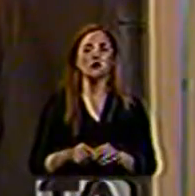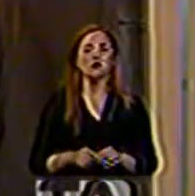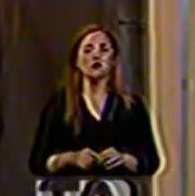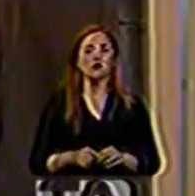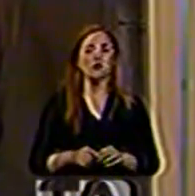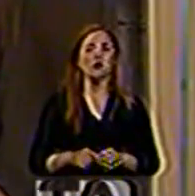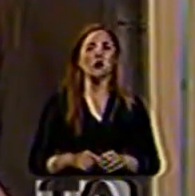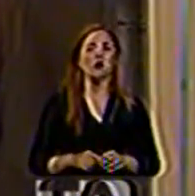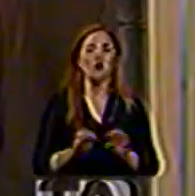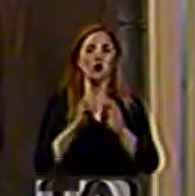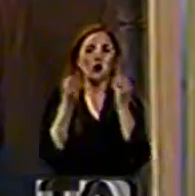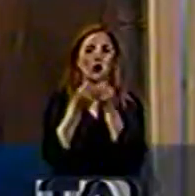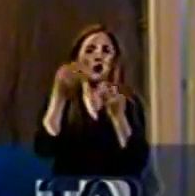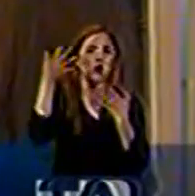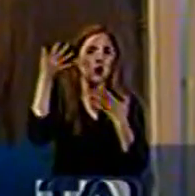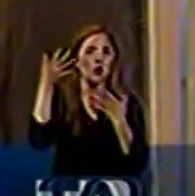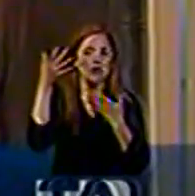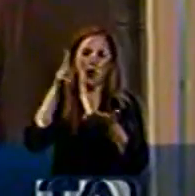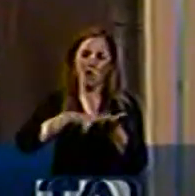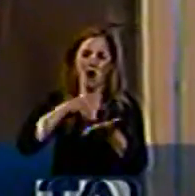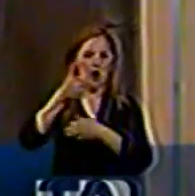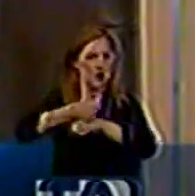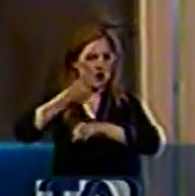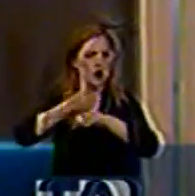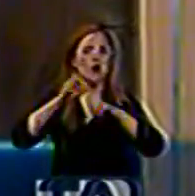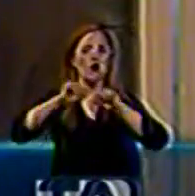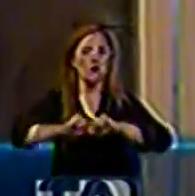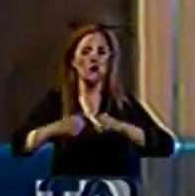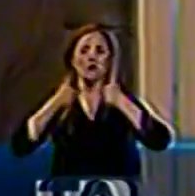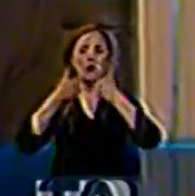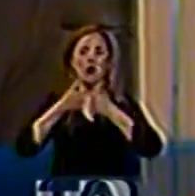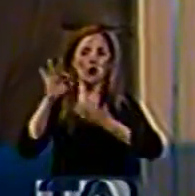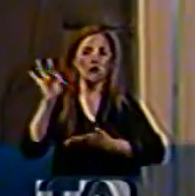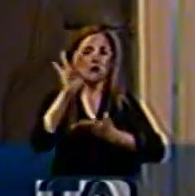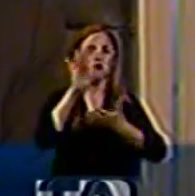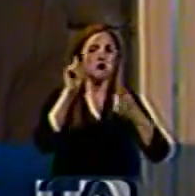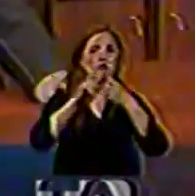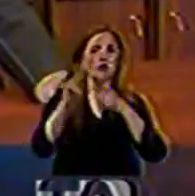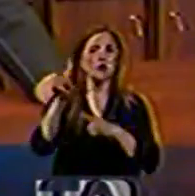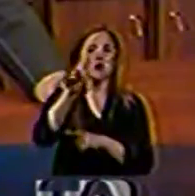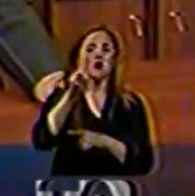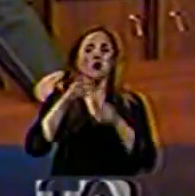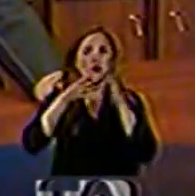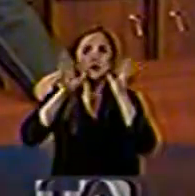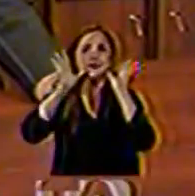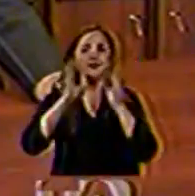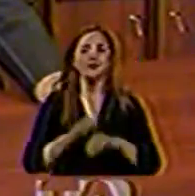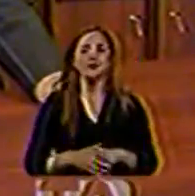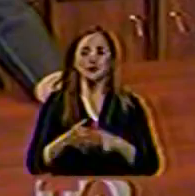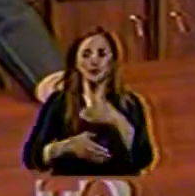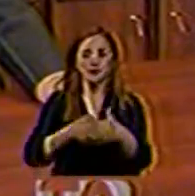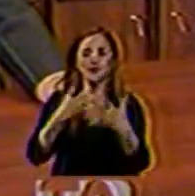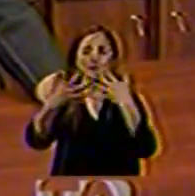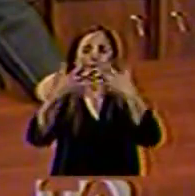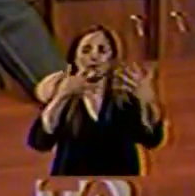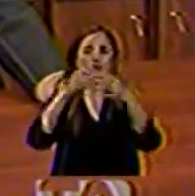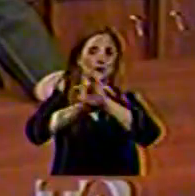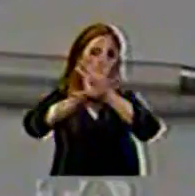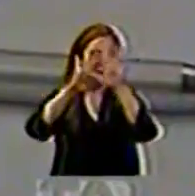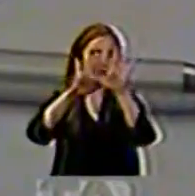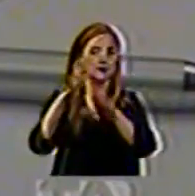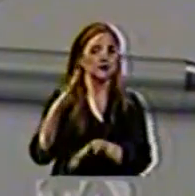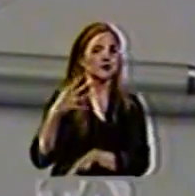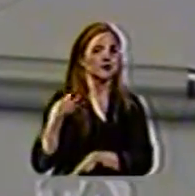organizaciones políticas que estén habilitadas serán las que puedan presentar candidatos hasta el 21 de diciembre. Para garantizar procesos transparentes como